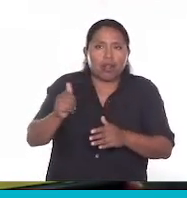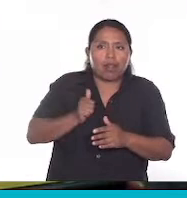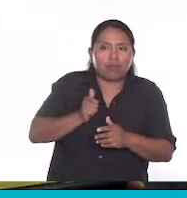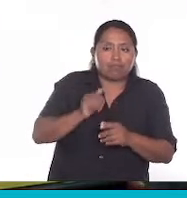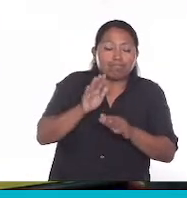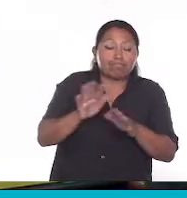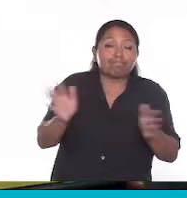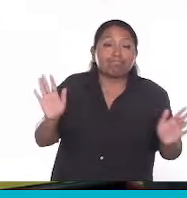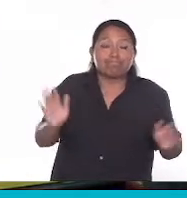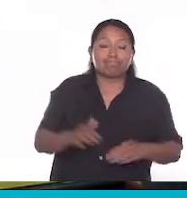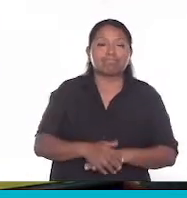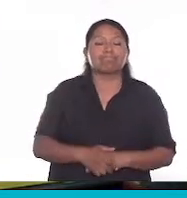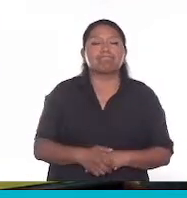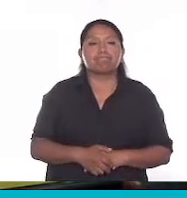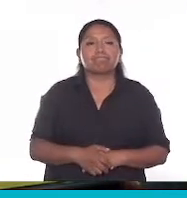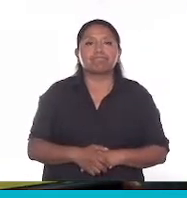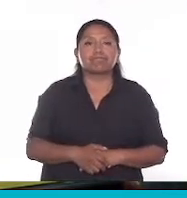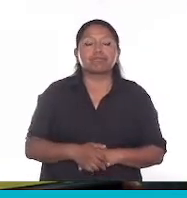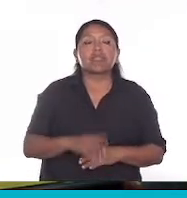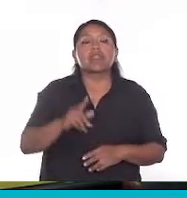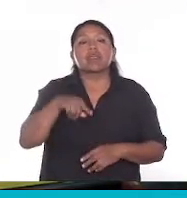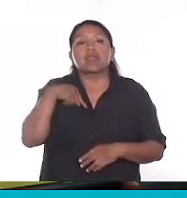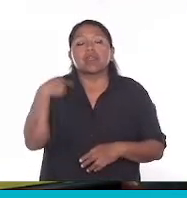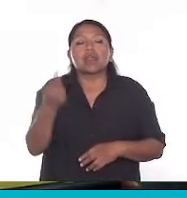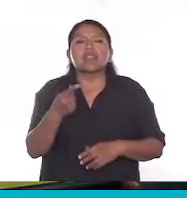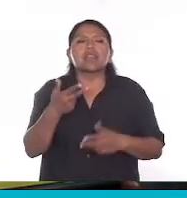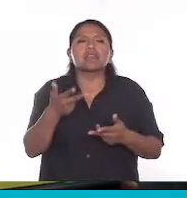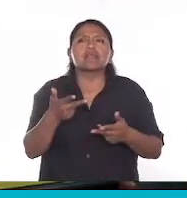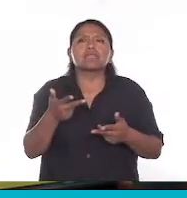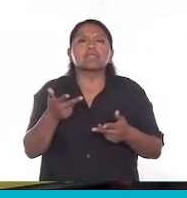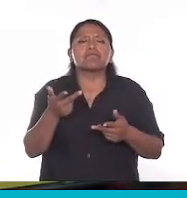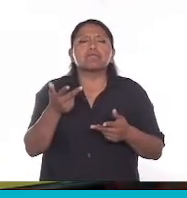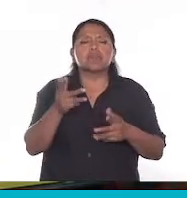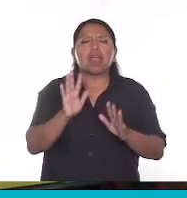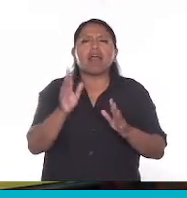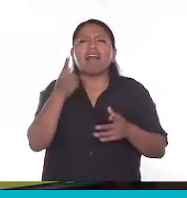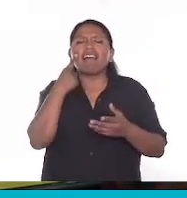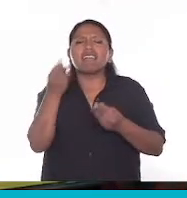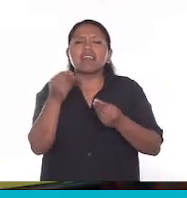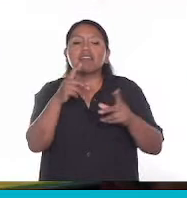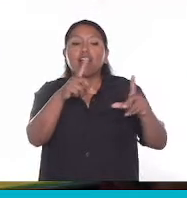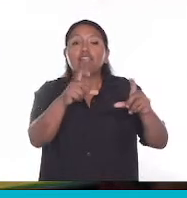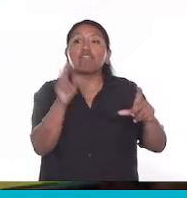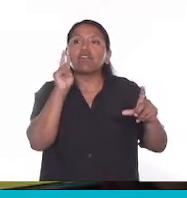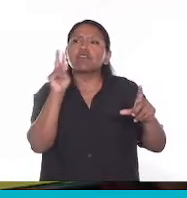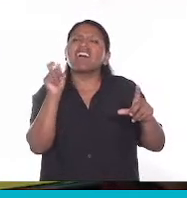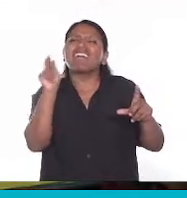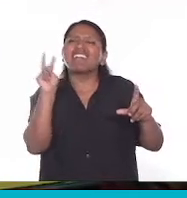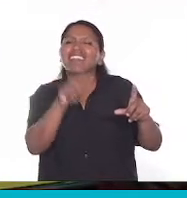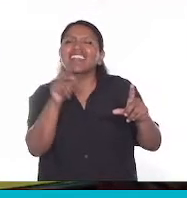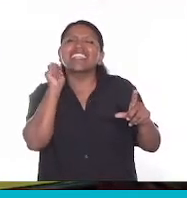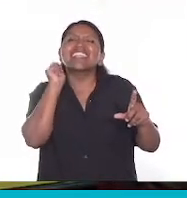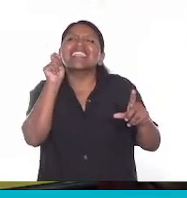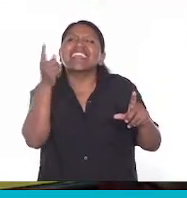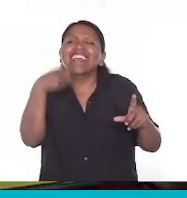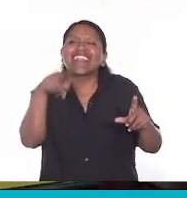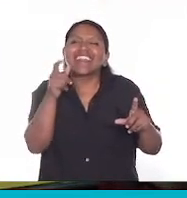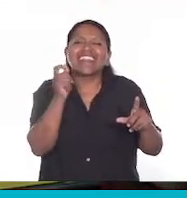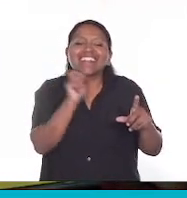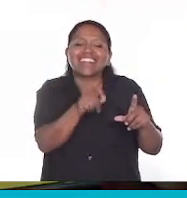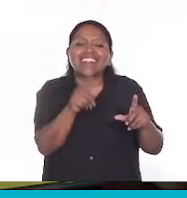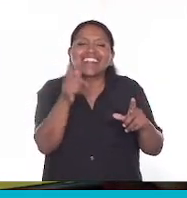¿no? Después, no solo eso, sino que también dice: desafío a los que vean la foto a ver si se acuerdan de quién